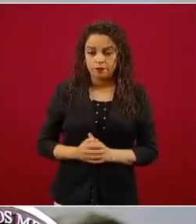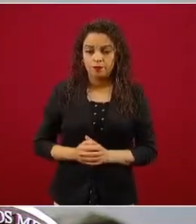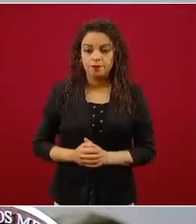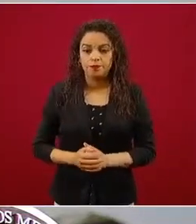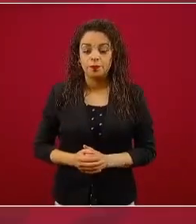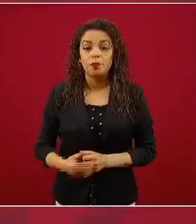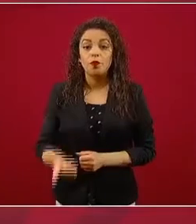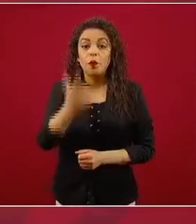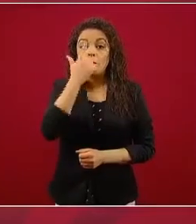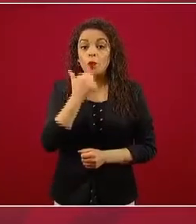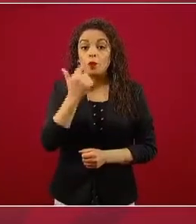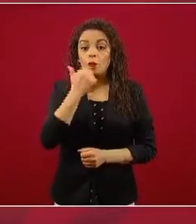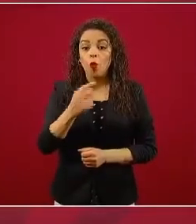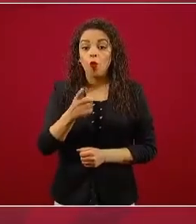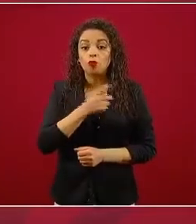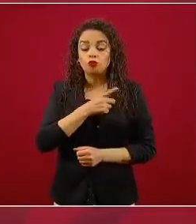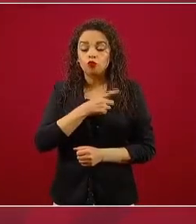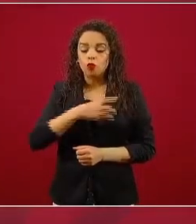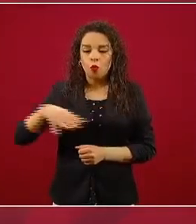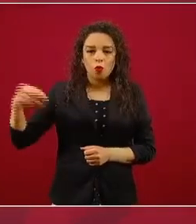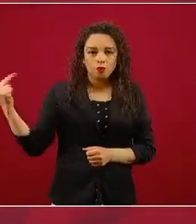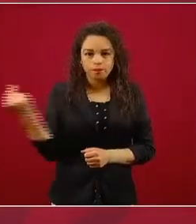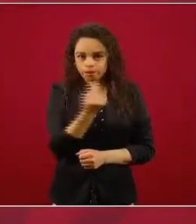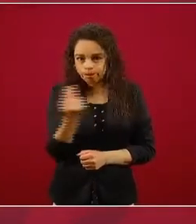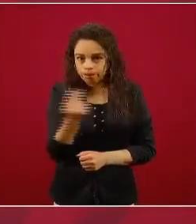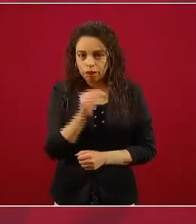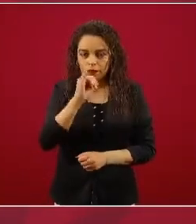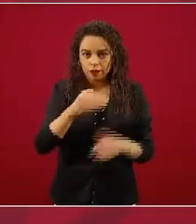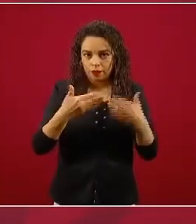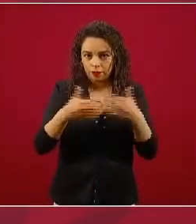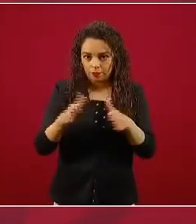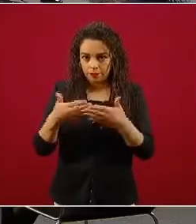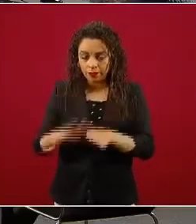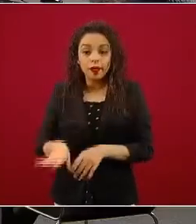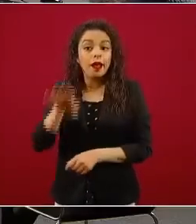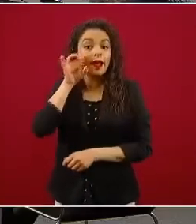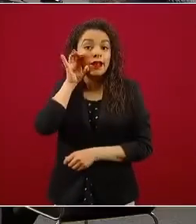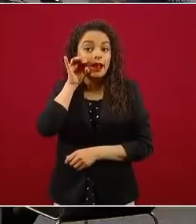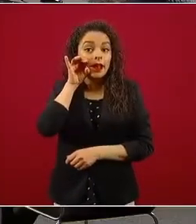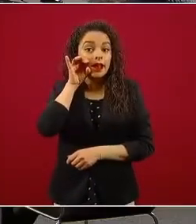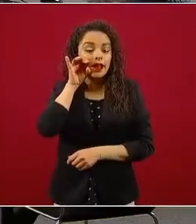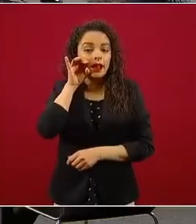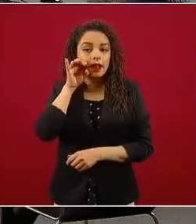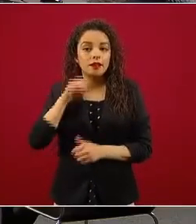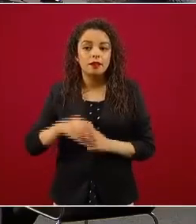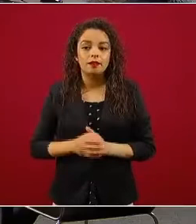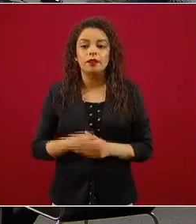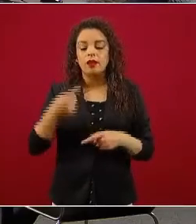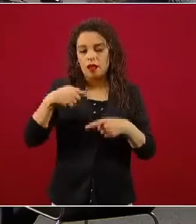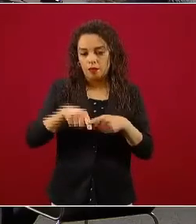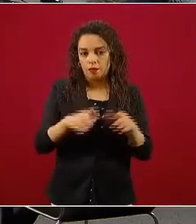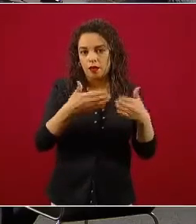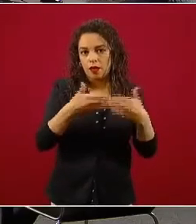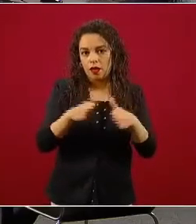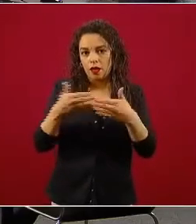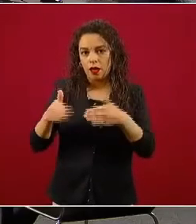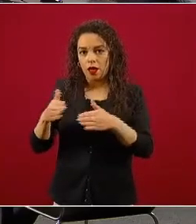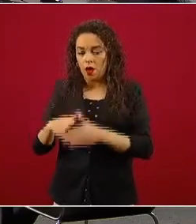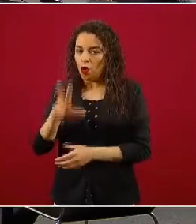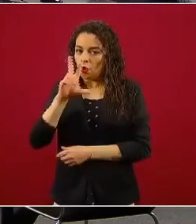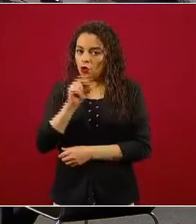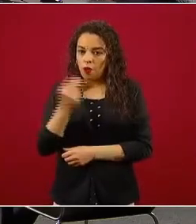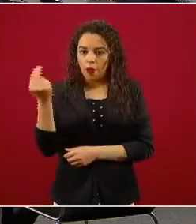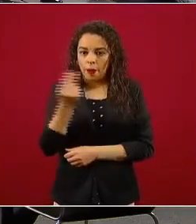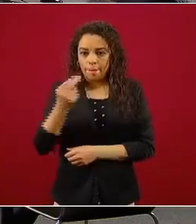roja solo están abiertas las actividades esenciales. En la parte naranja empiezan a abrir las actividades no esenciales